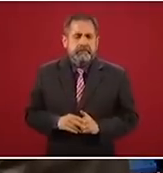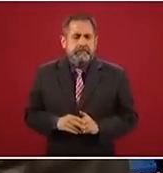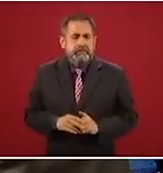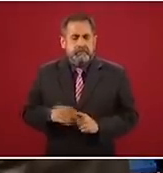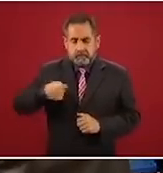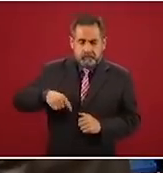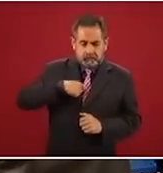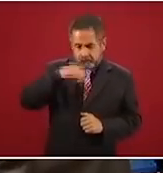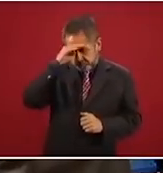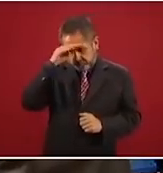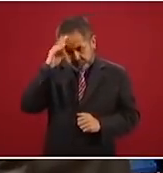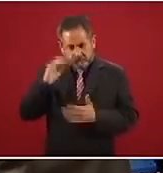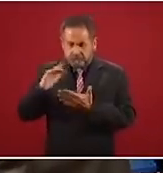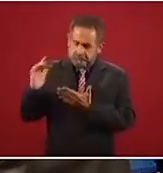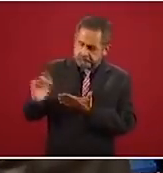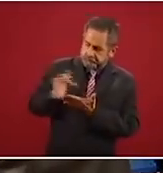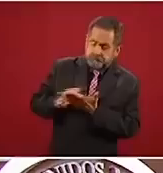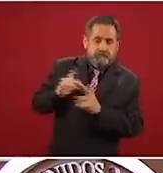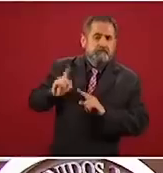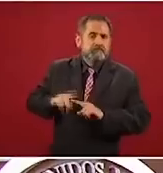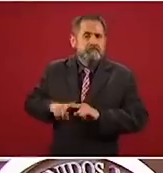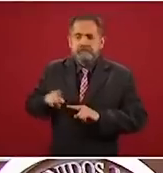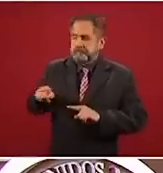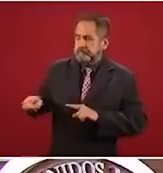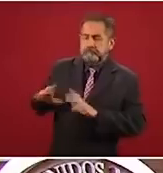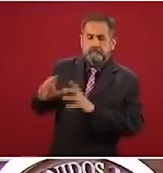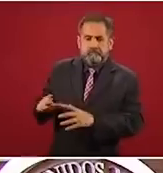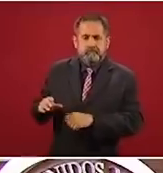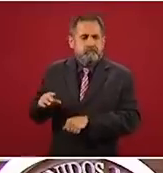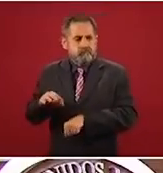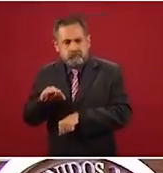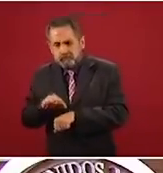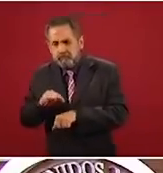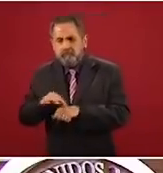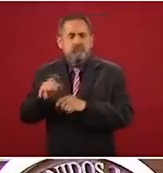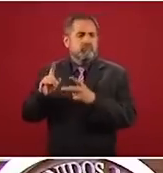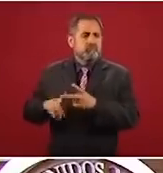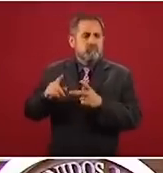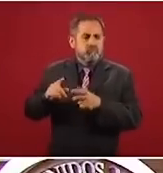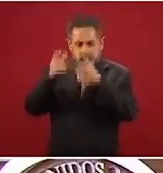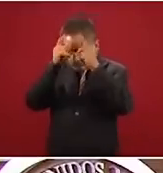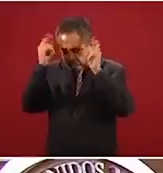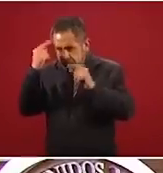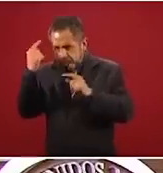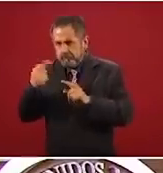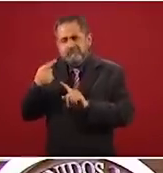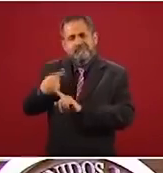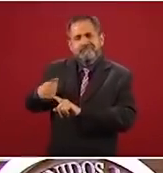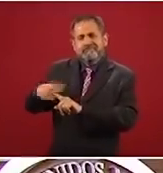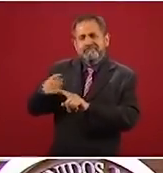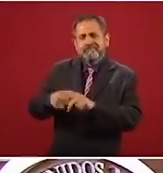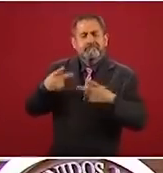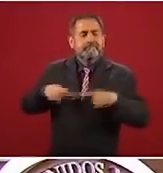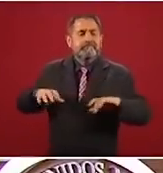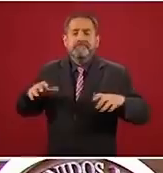y hemos contado con el apoyo de médicos, de enfermeras, de todo el personal